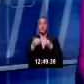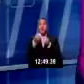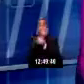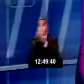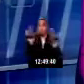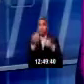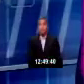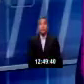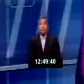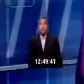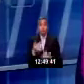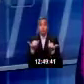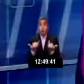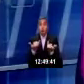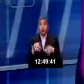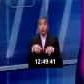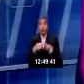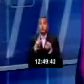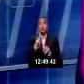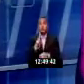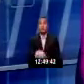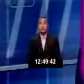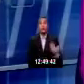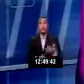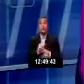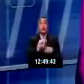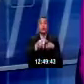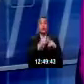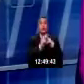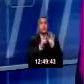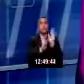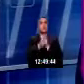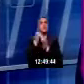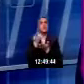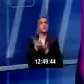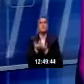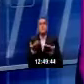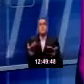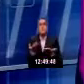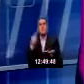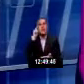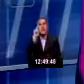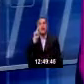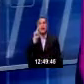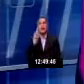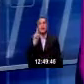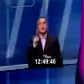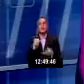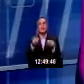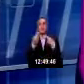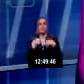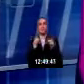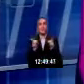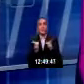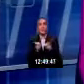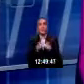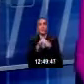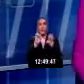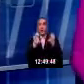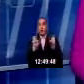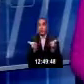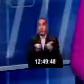seguimos informando. Desde el día de hoy está disponible el nuevo crédito Reactívate Ecuador, destinado a pequeños y medianos